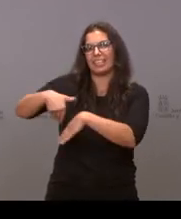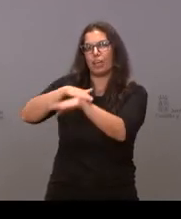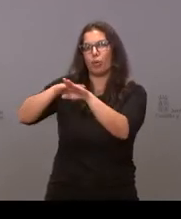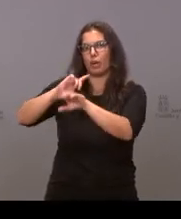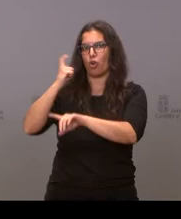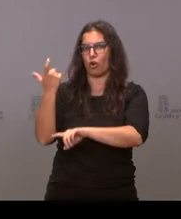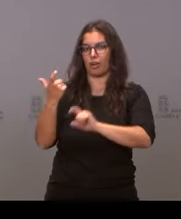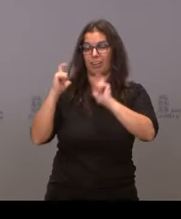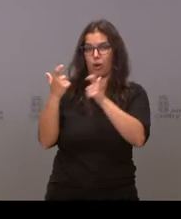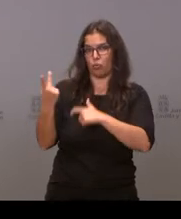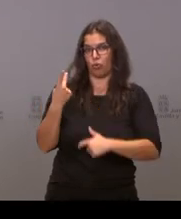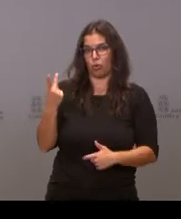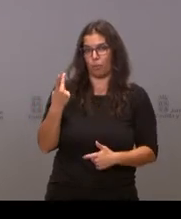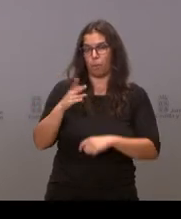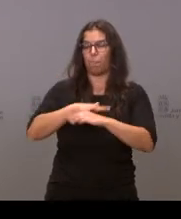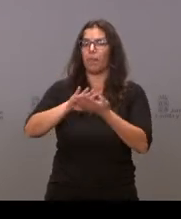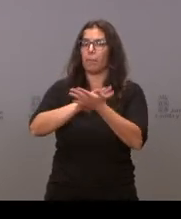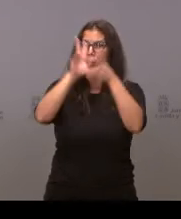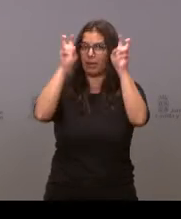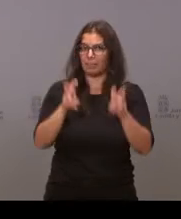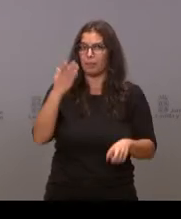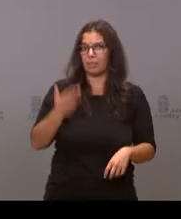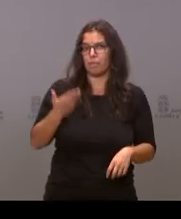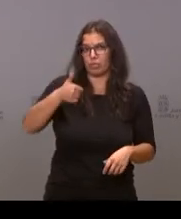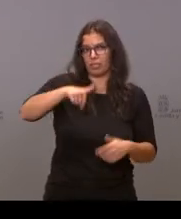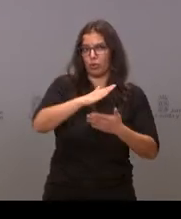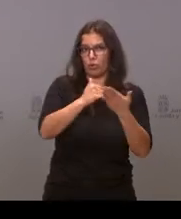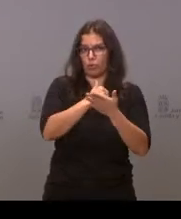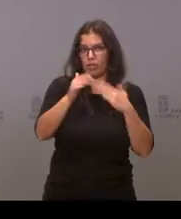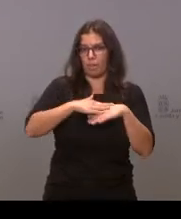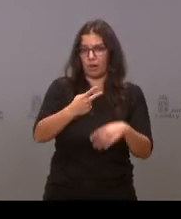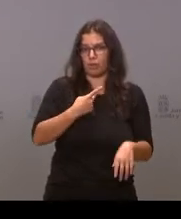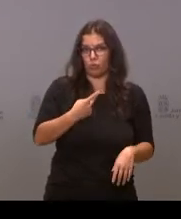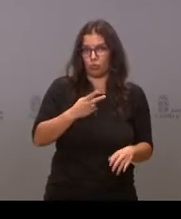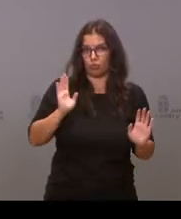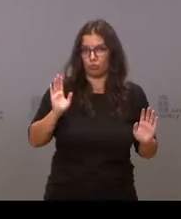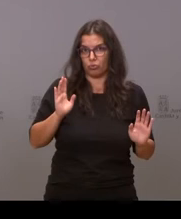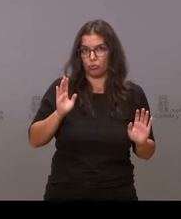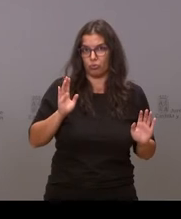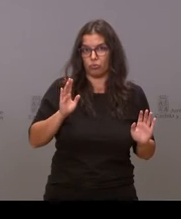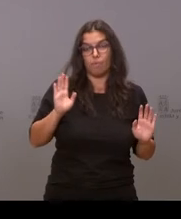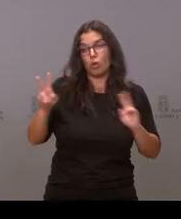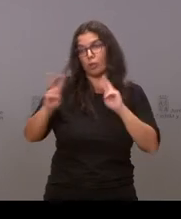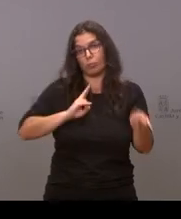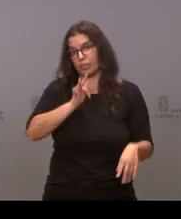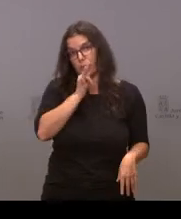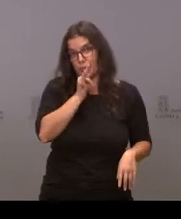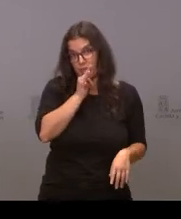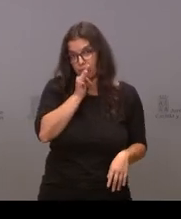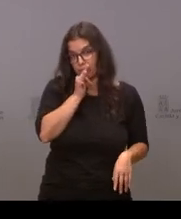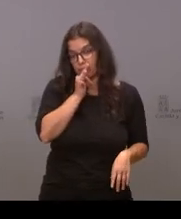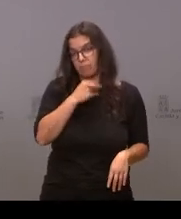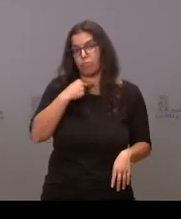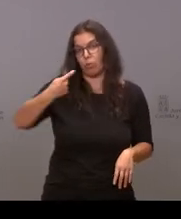cuestiones importantes para nuestra comunidad autónoma para castilla y león' todavía no he tenido respuesta por parte del